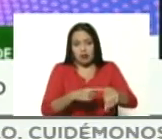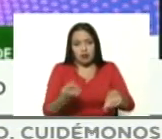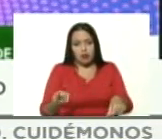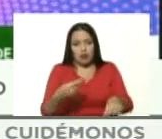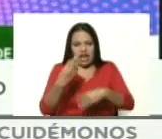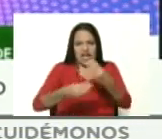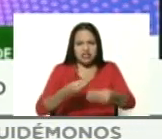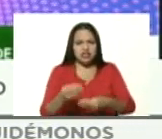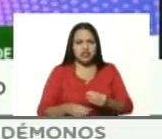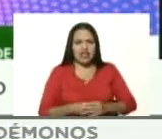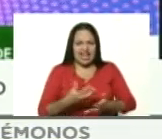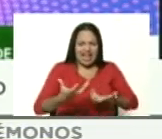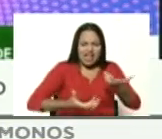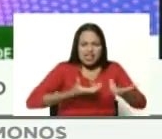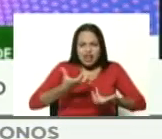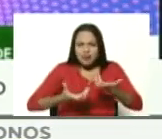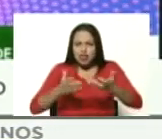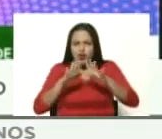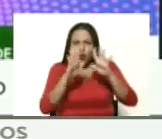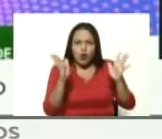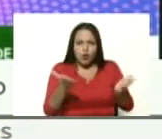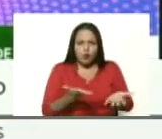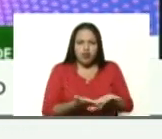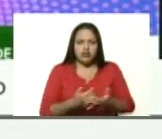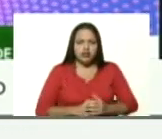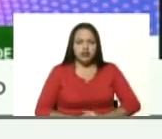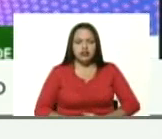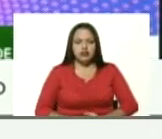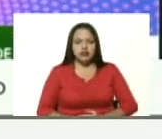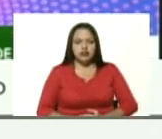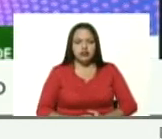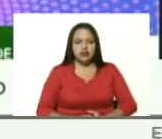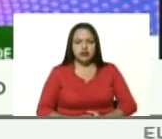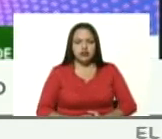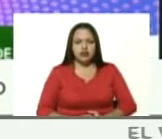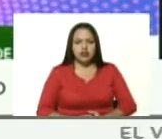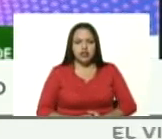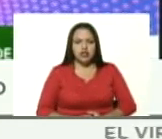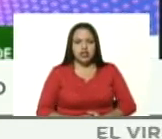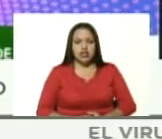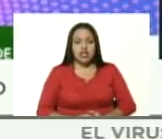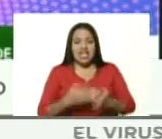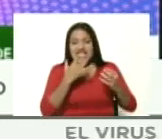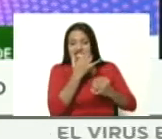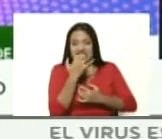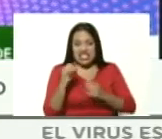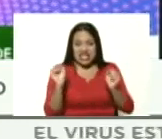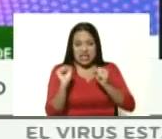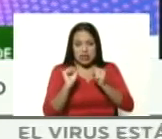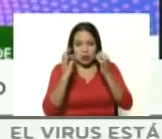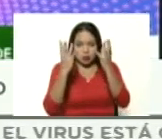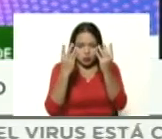en el calentamiento global, en el deshielo de los polos,